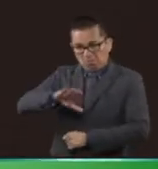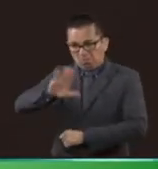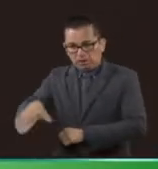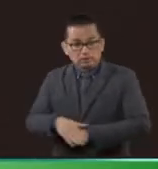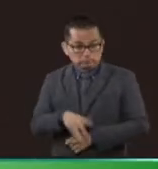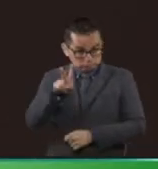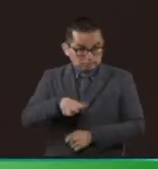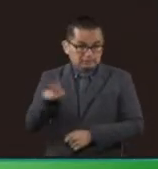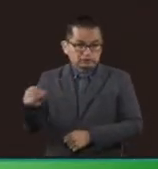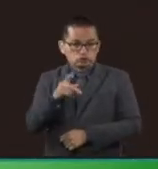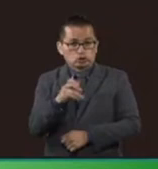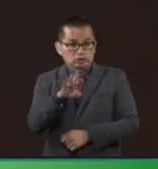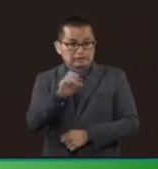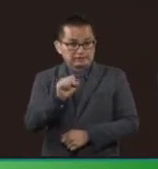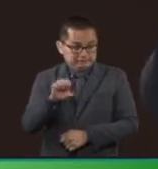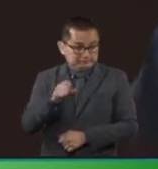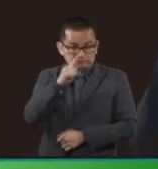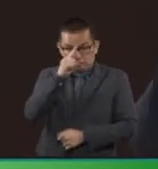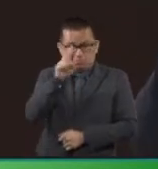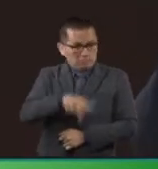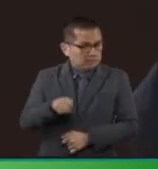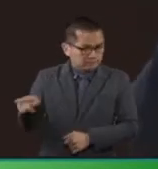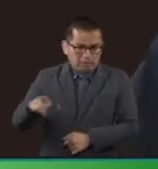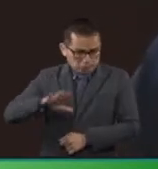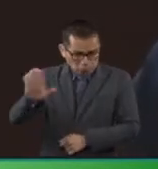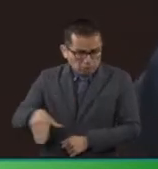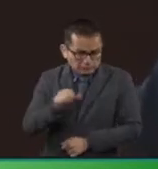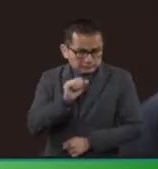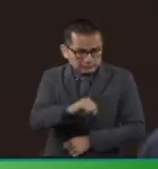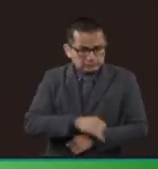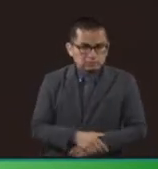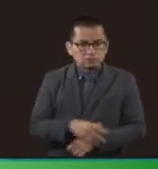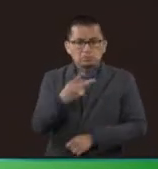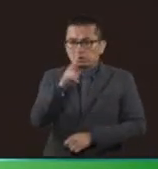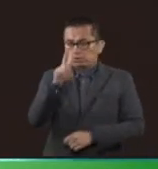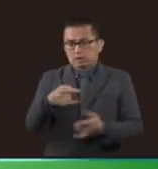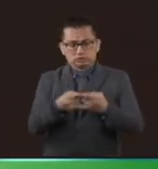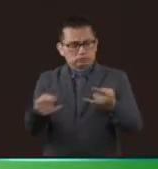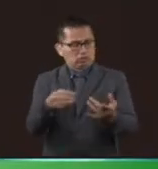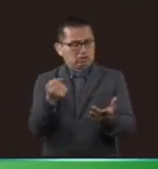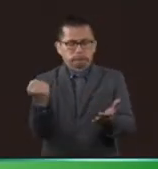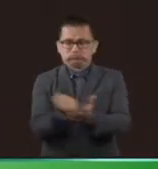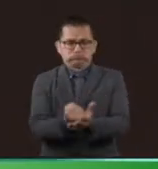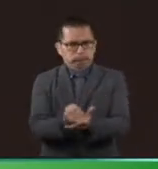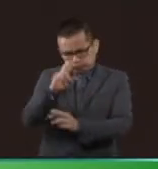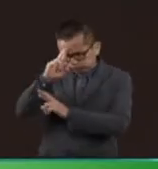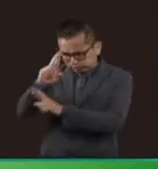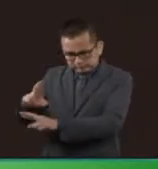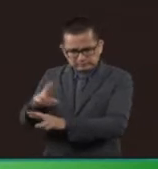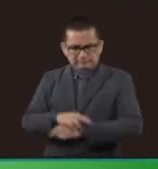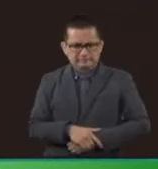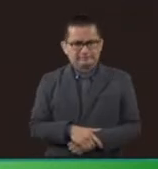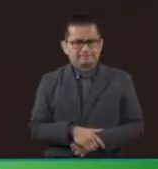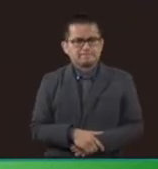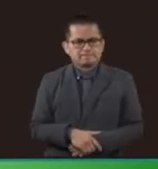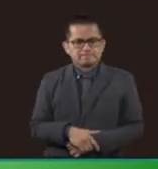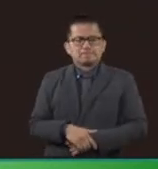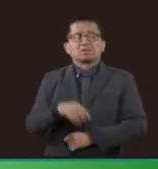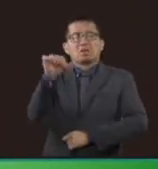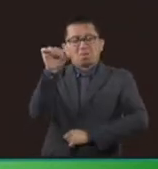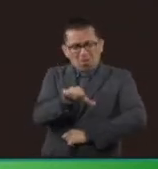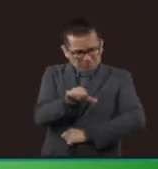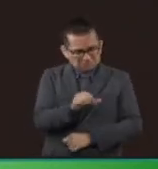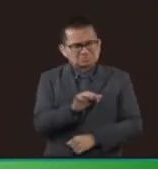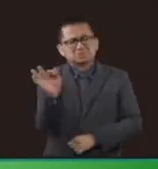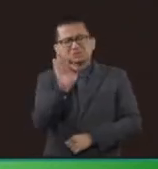juicio pero ganó con mucho el juicio de la historia concluyo presidente hoy ustedes